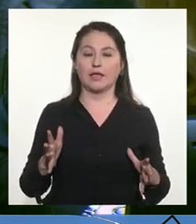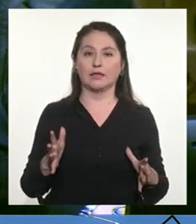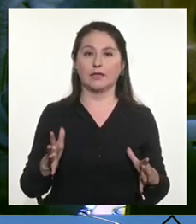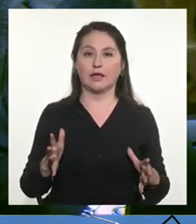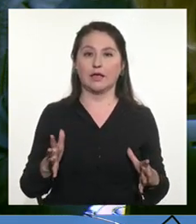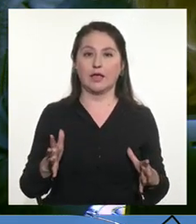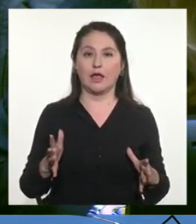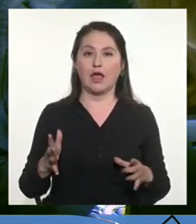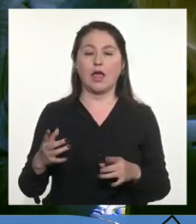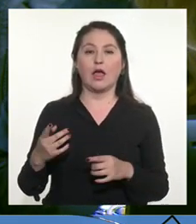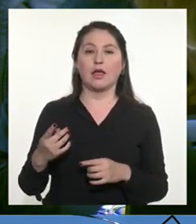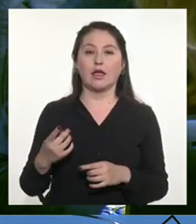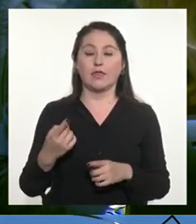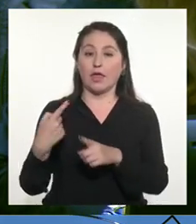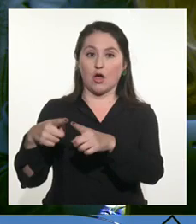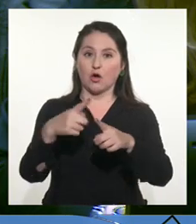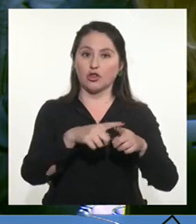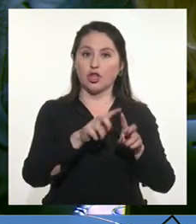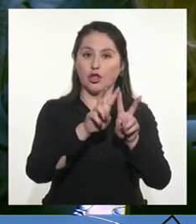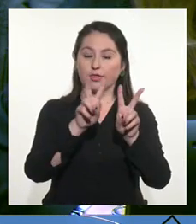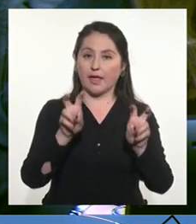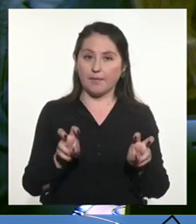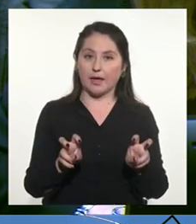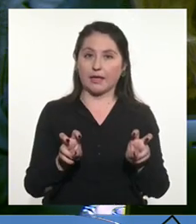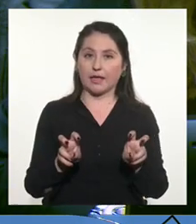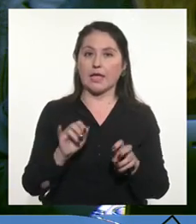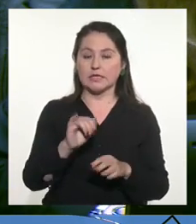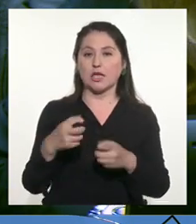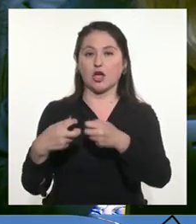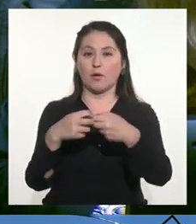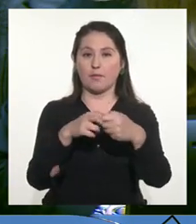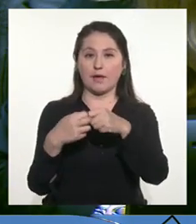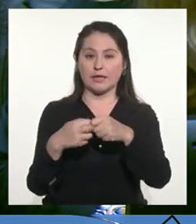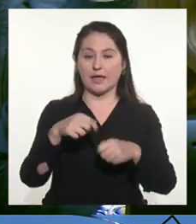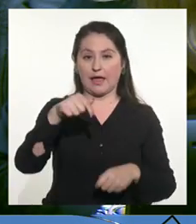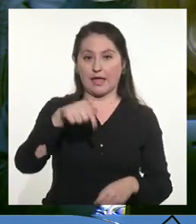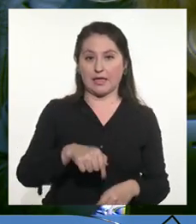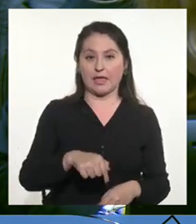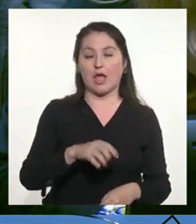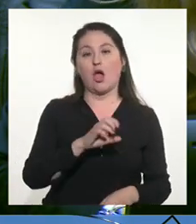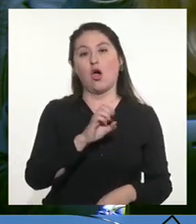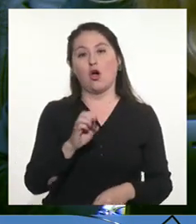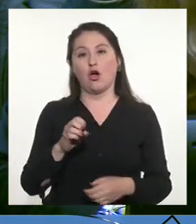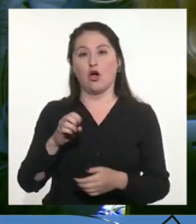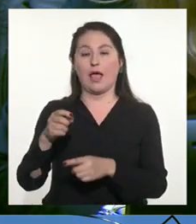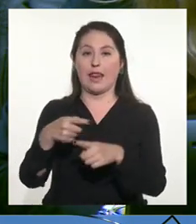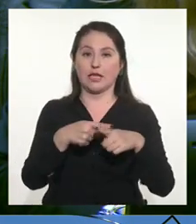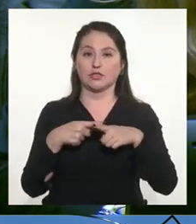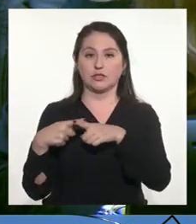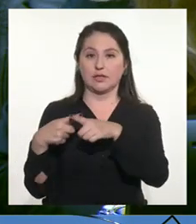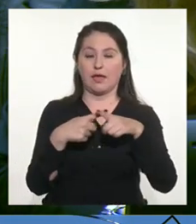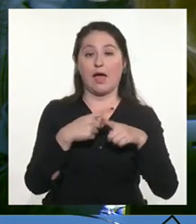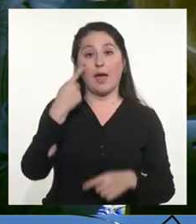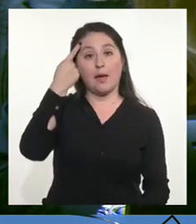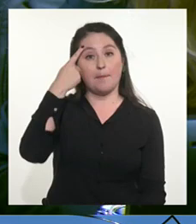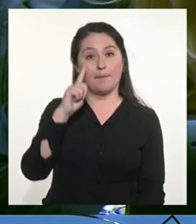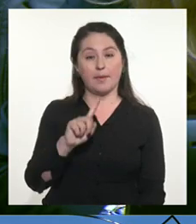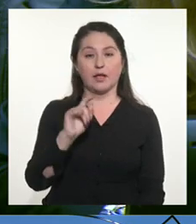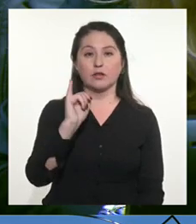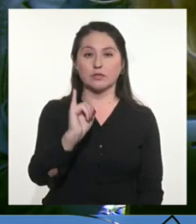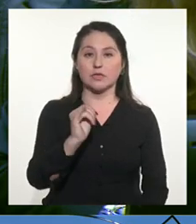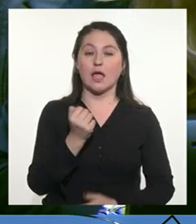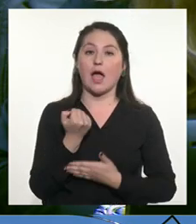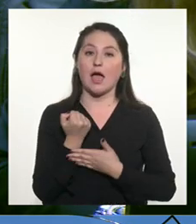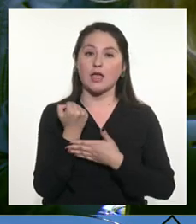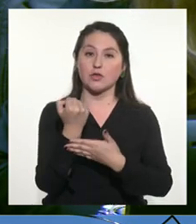de otros temas que se debaten se discuten en este congreso nacional y en la sociedad pero sí ayuda